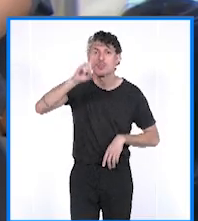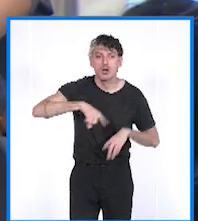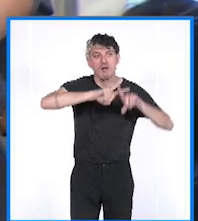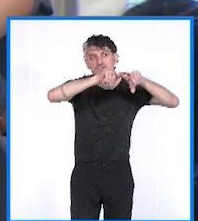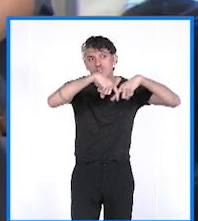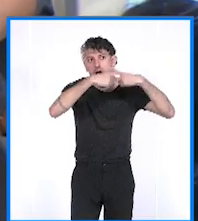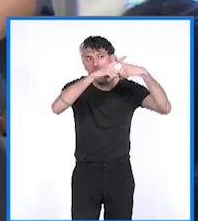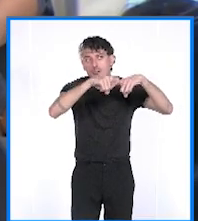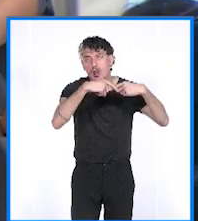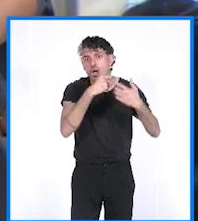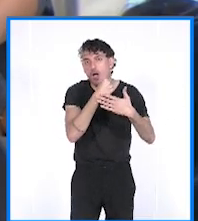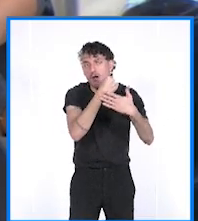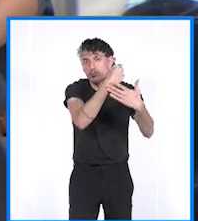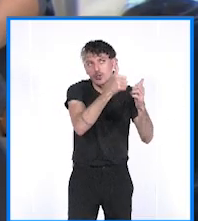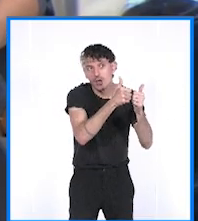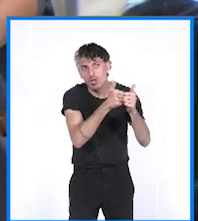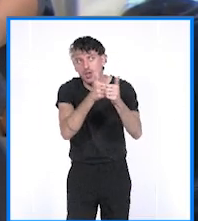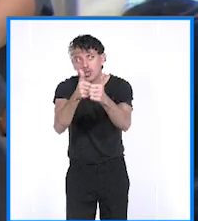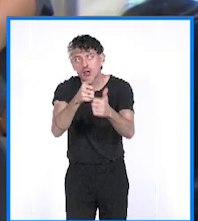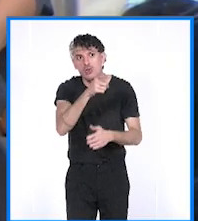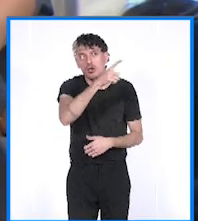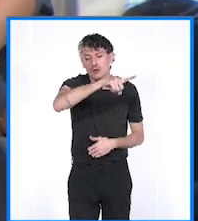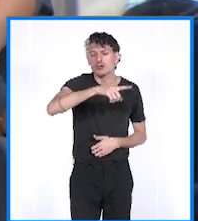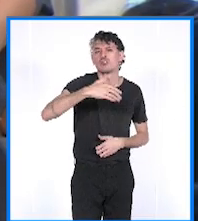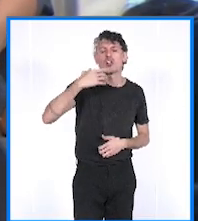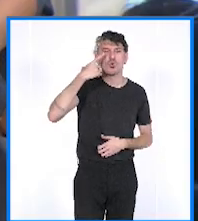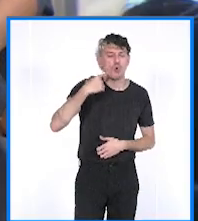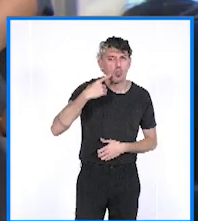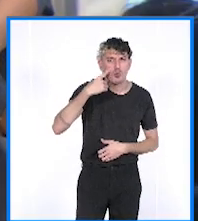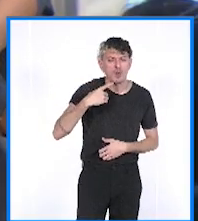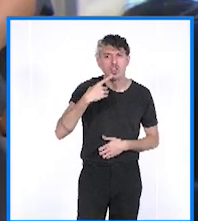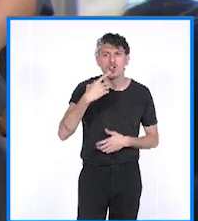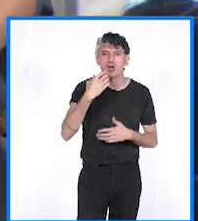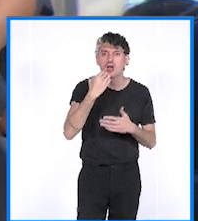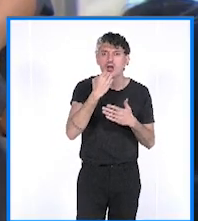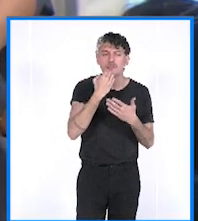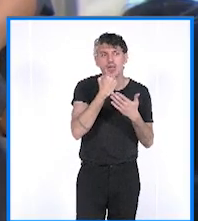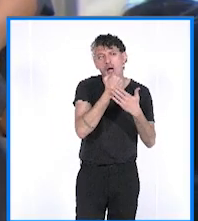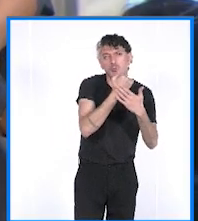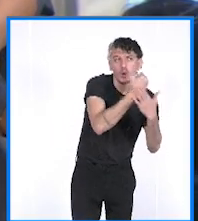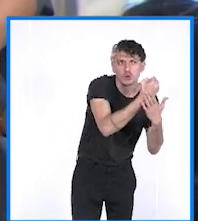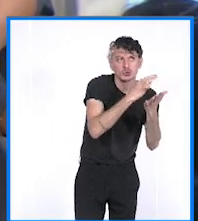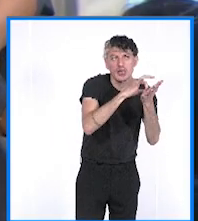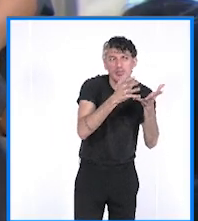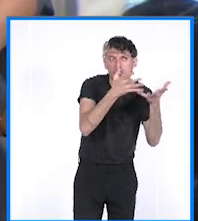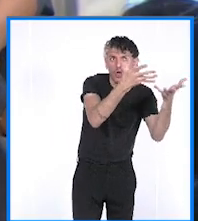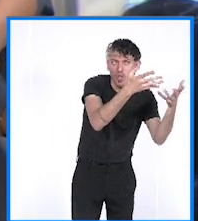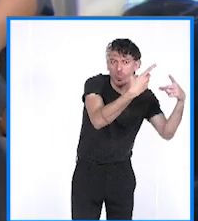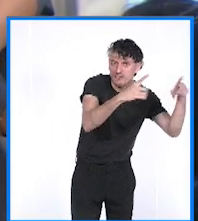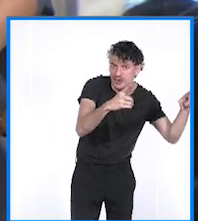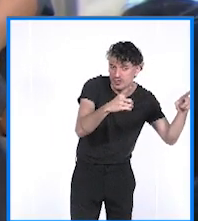están acostumbradas a un sistema de prestación de apoyos y cuidados determinado que acompañan a las personas que inician otro proyecto de